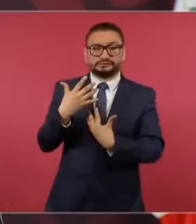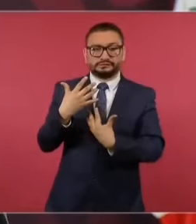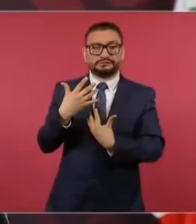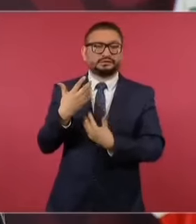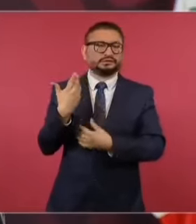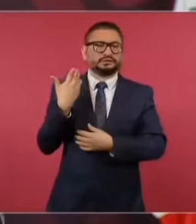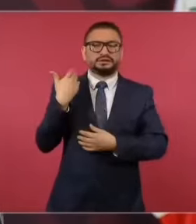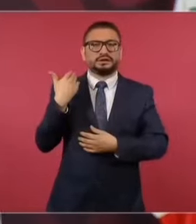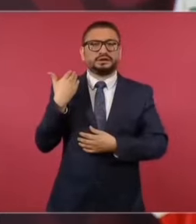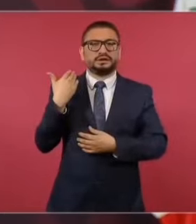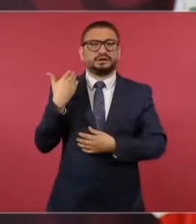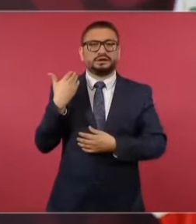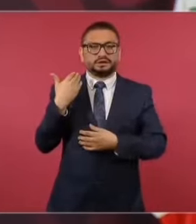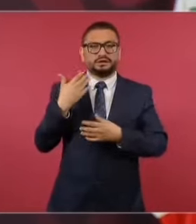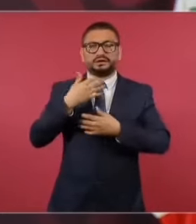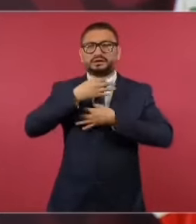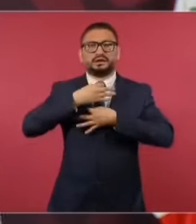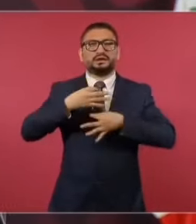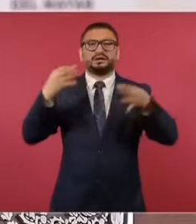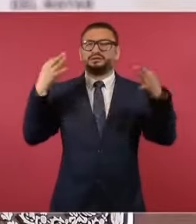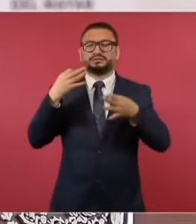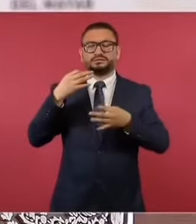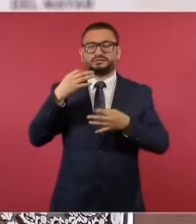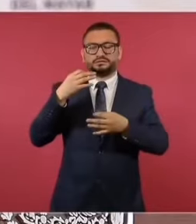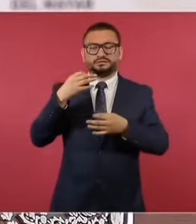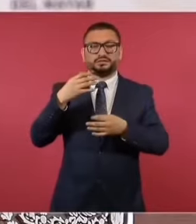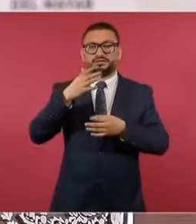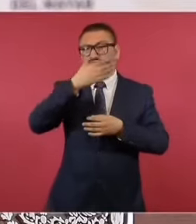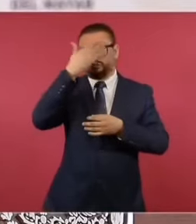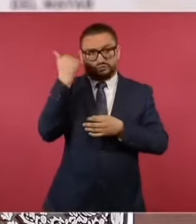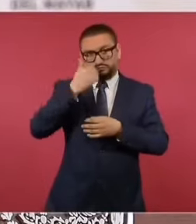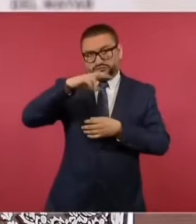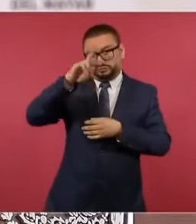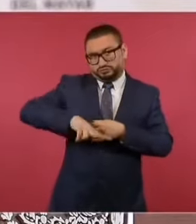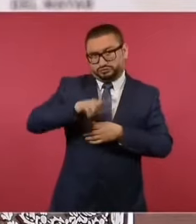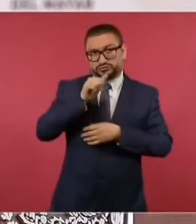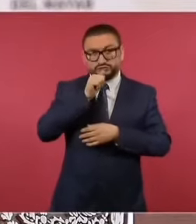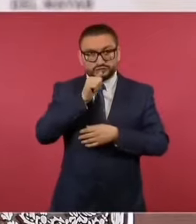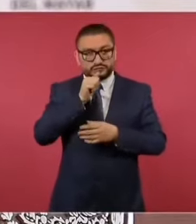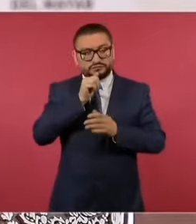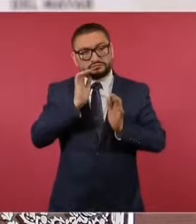acaba de darse a conocer. No sé si sea cierto, porque